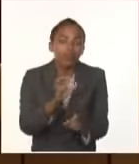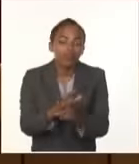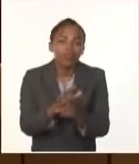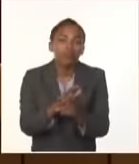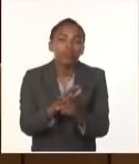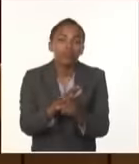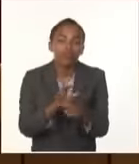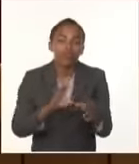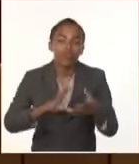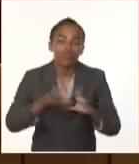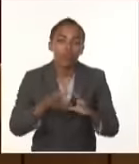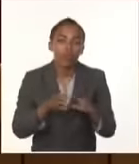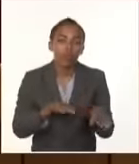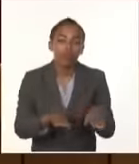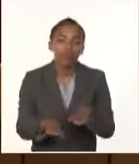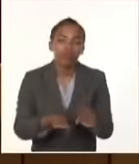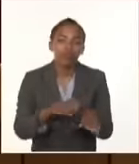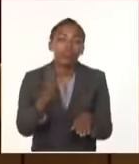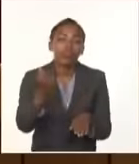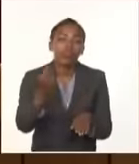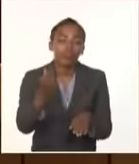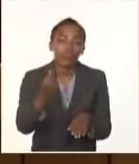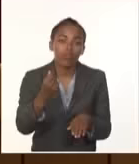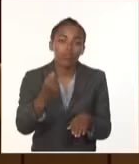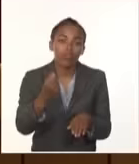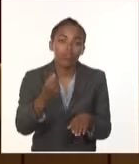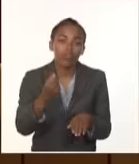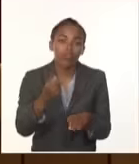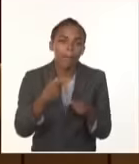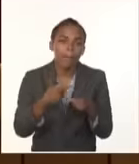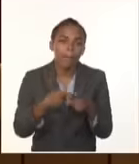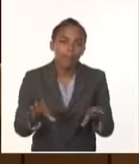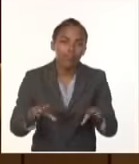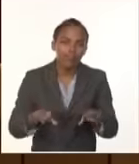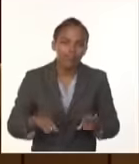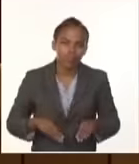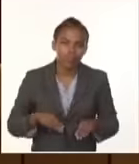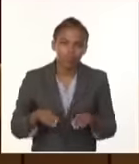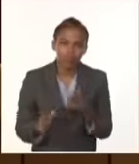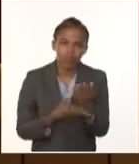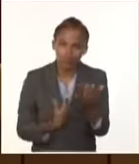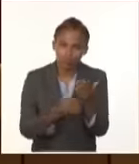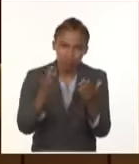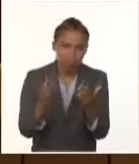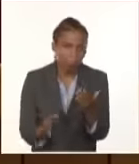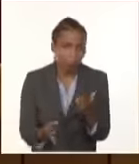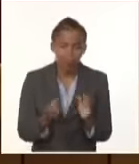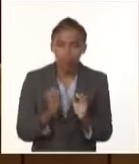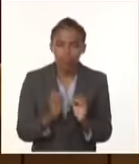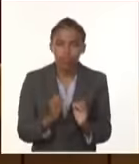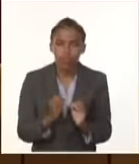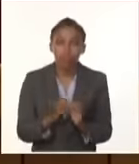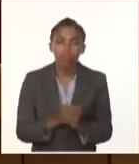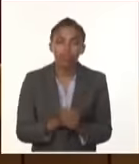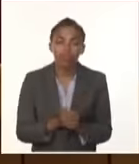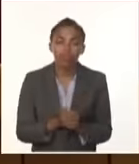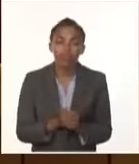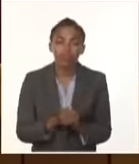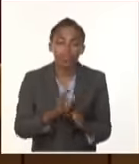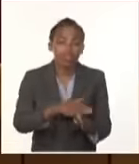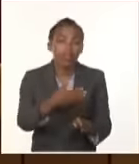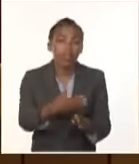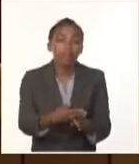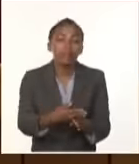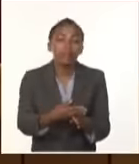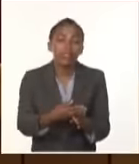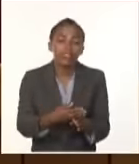ya operaban en la economía, pero sin un reconocimiento formal. Los controles posteriores han